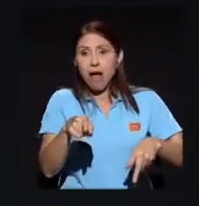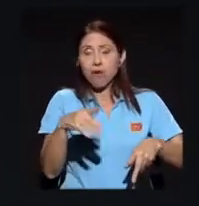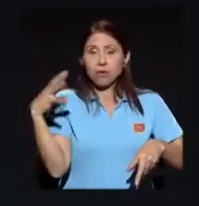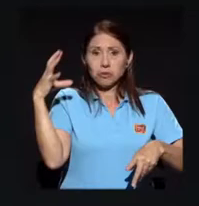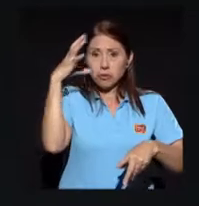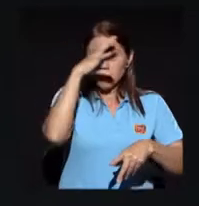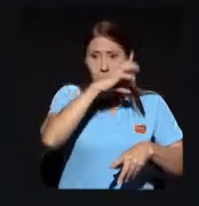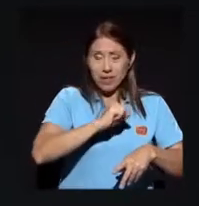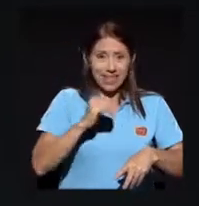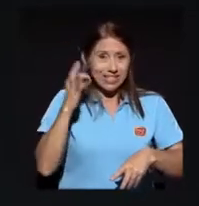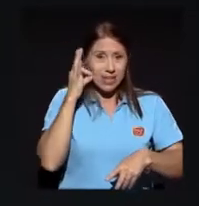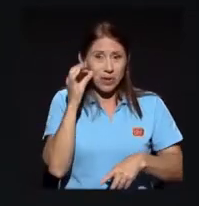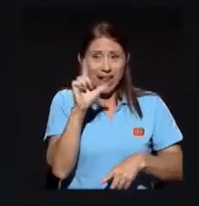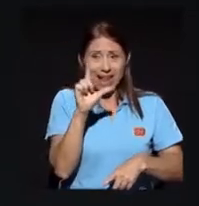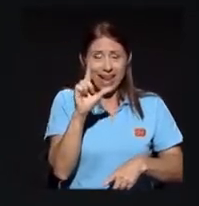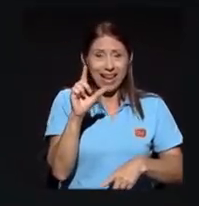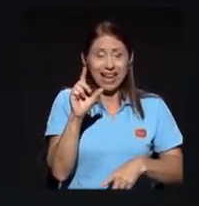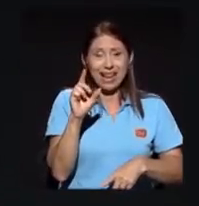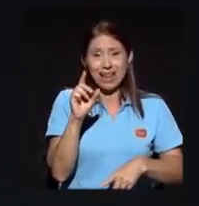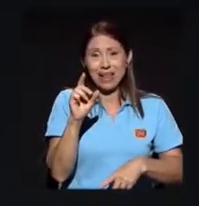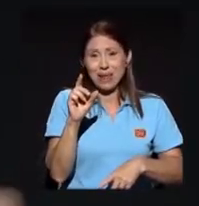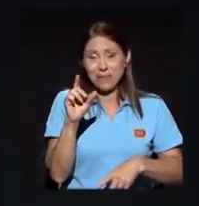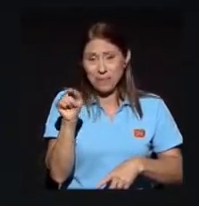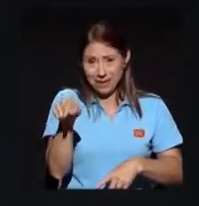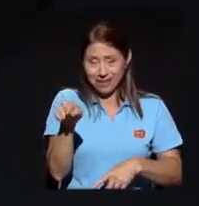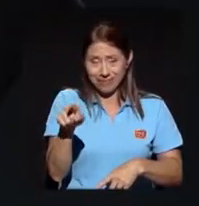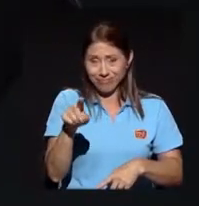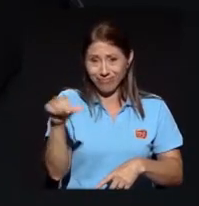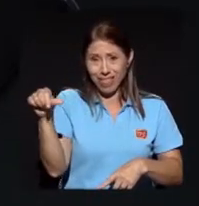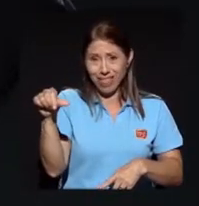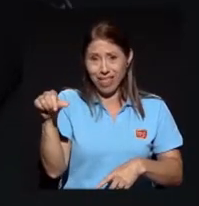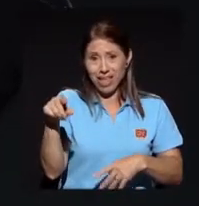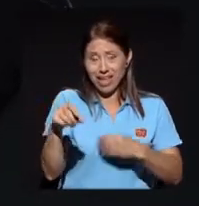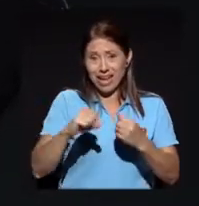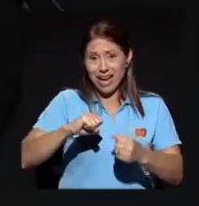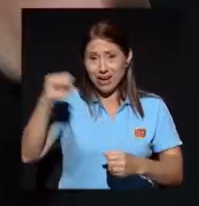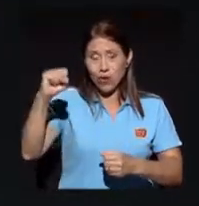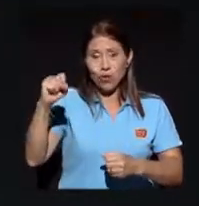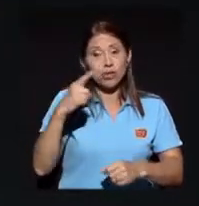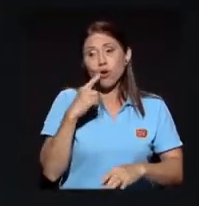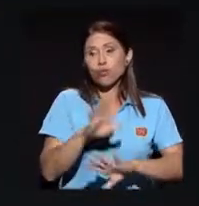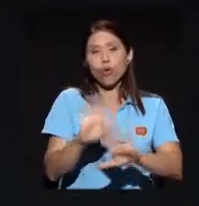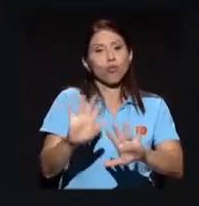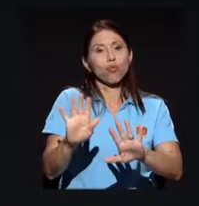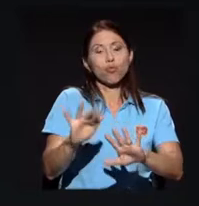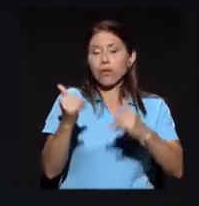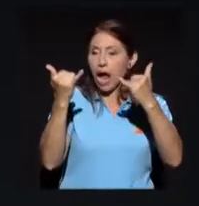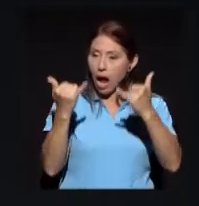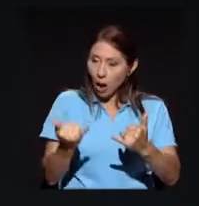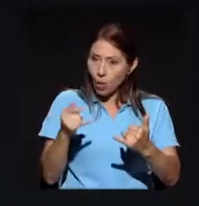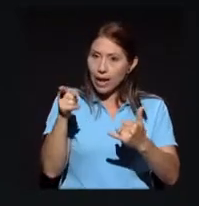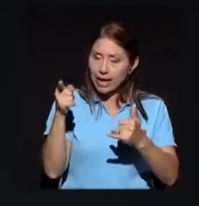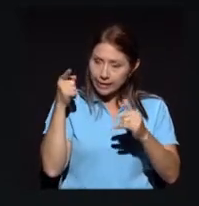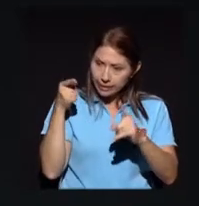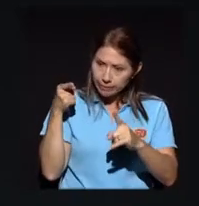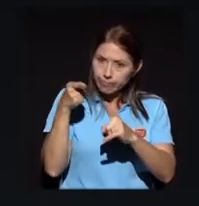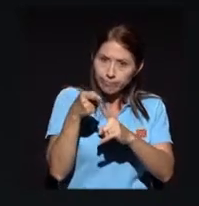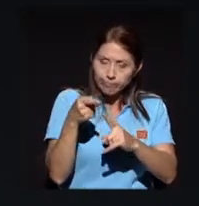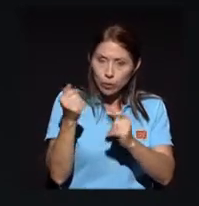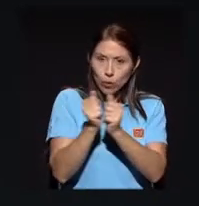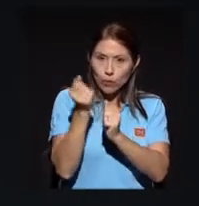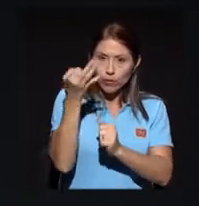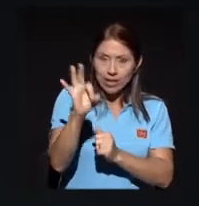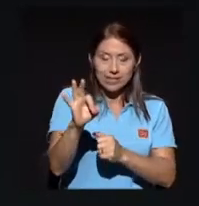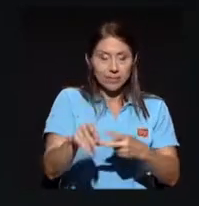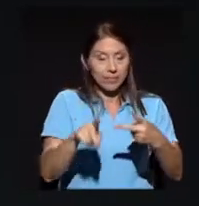del payne él dijo que no que ahora era padre era para los franceses y la segunda cosa es que cantan en